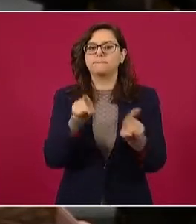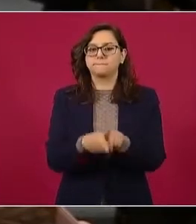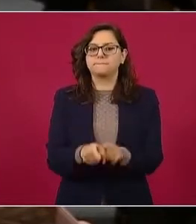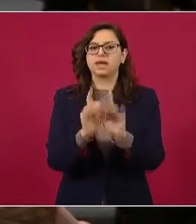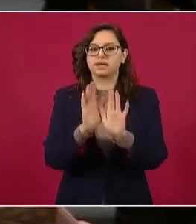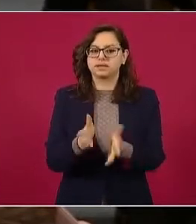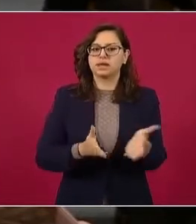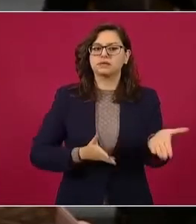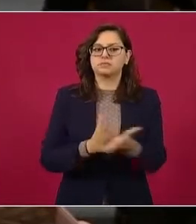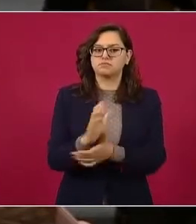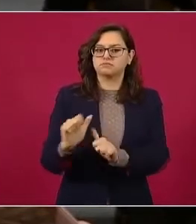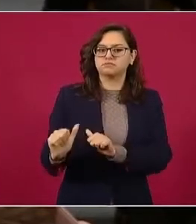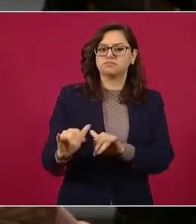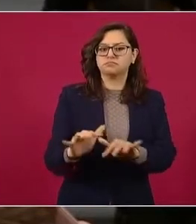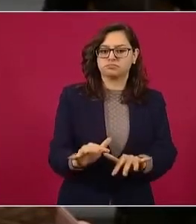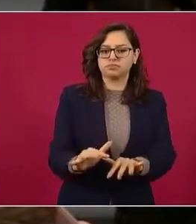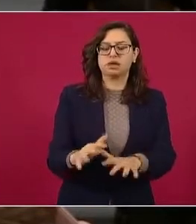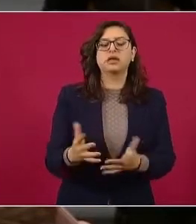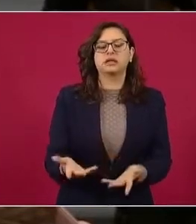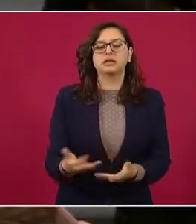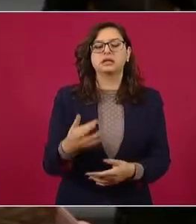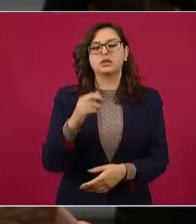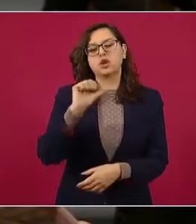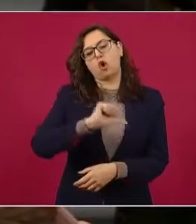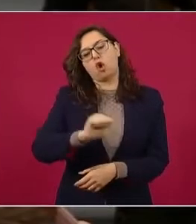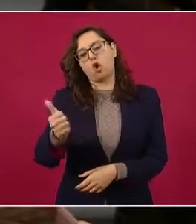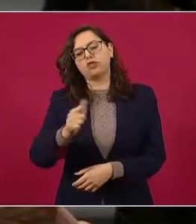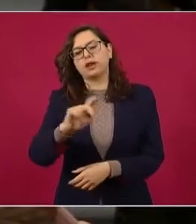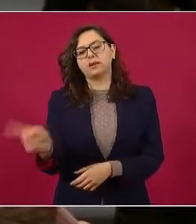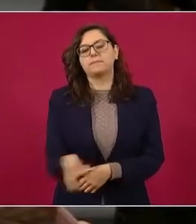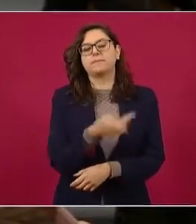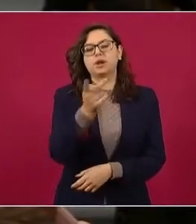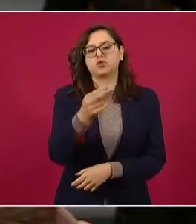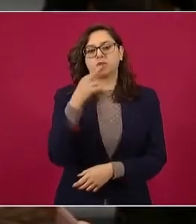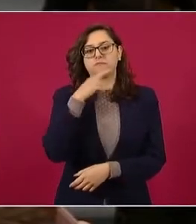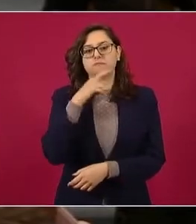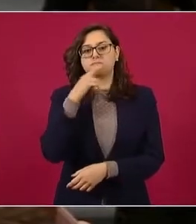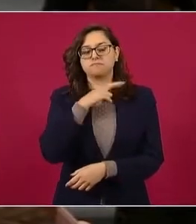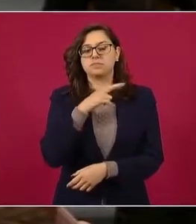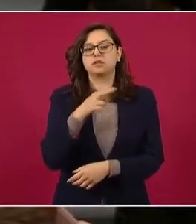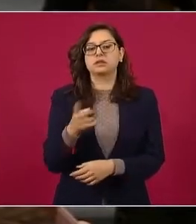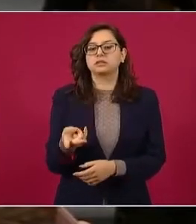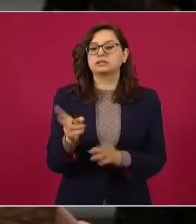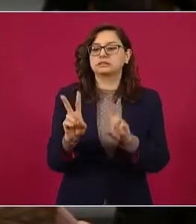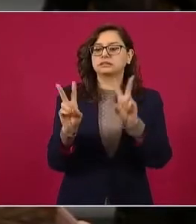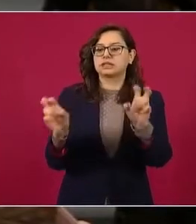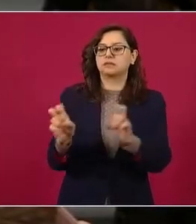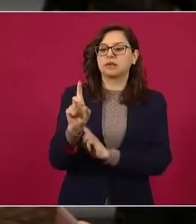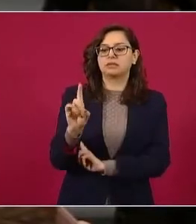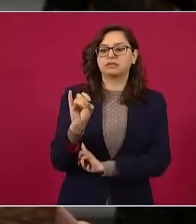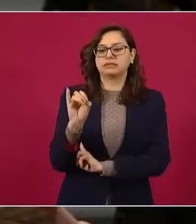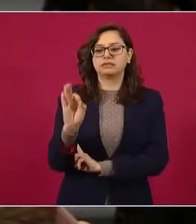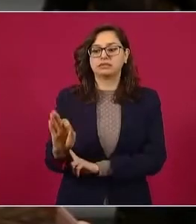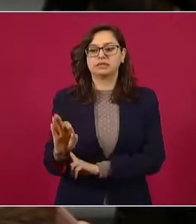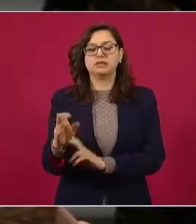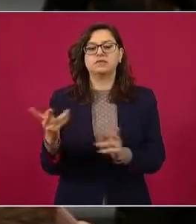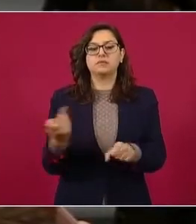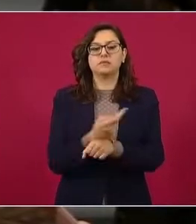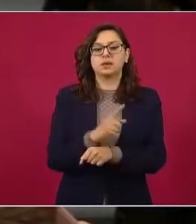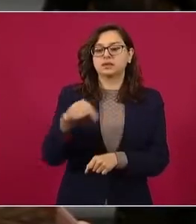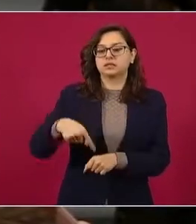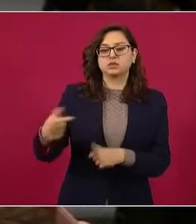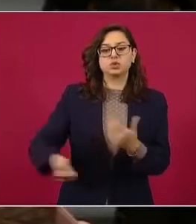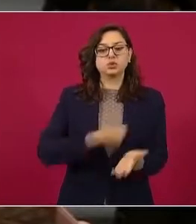el micrófono a la compañera que tengo aquí atrás, el tema del DIF. Fue un caso muy sonado en Ciudad de